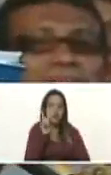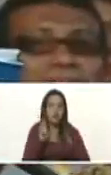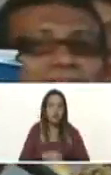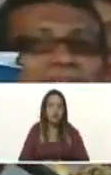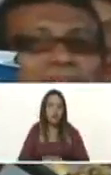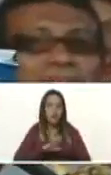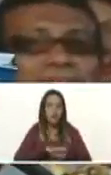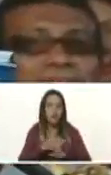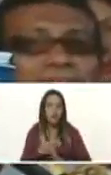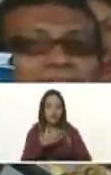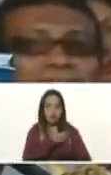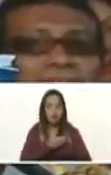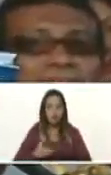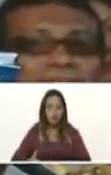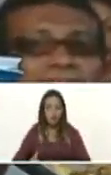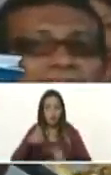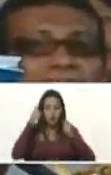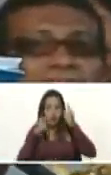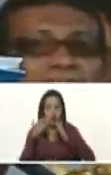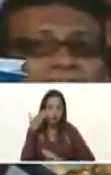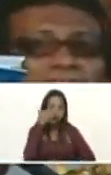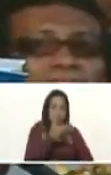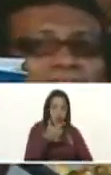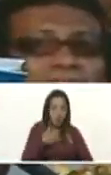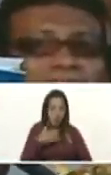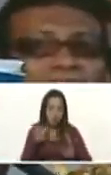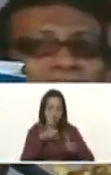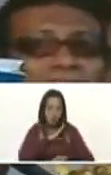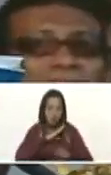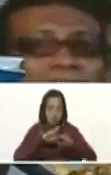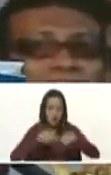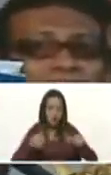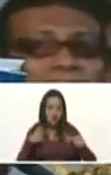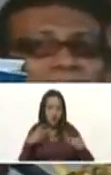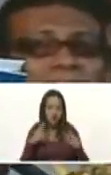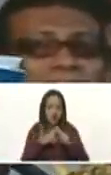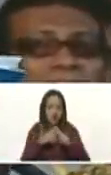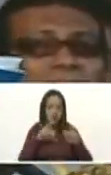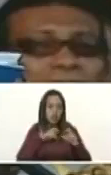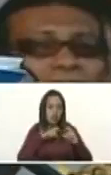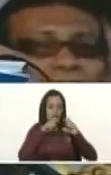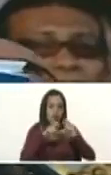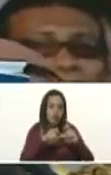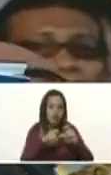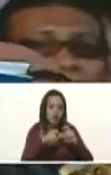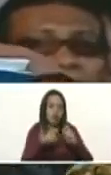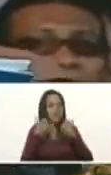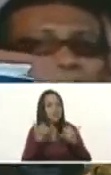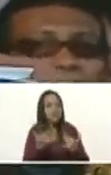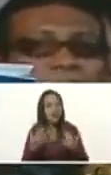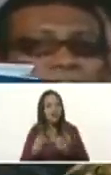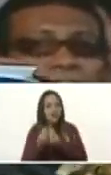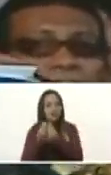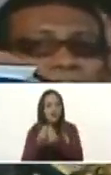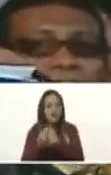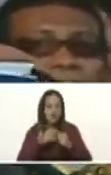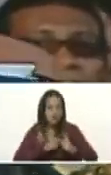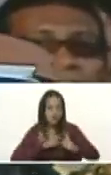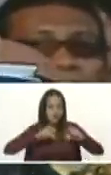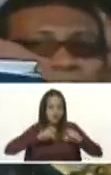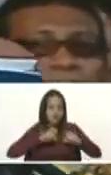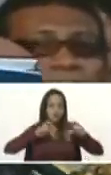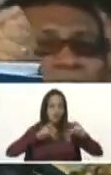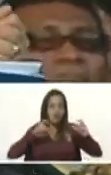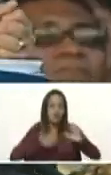el comandante lo hizo en mi tierra y ahí conocí al comandante y mi corazón, aunque ya estaba con él, creció mucho más.